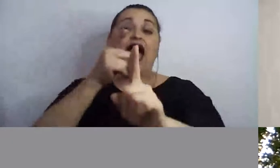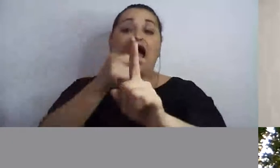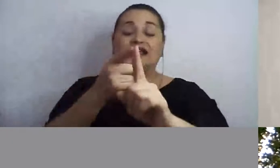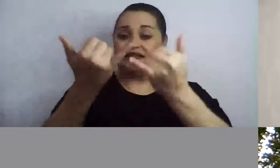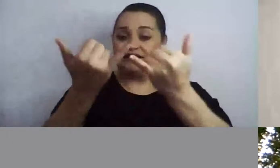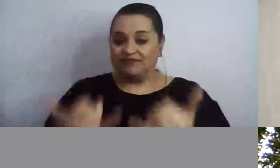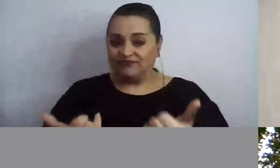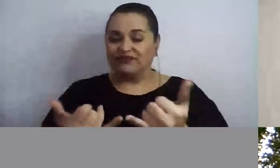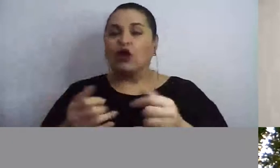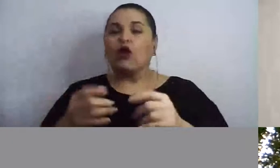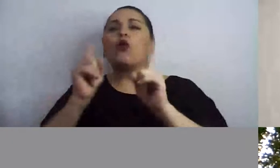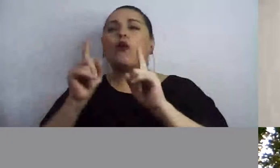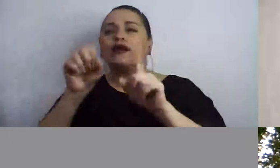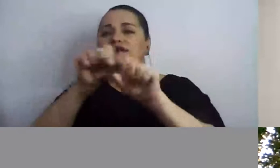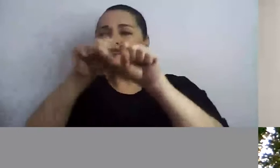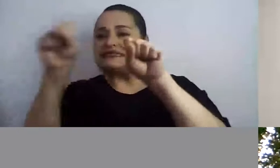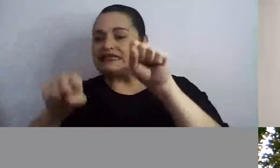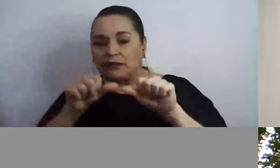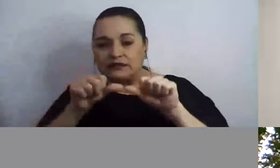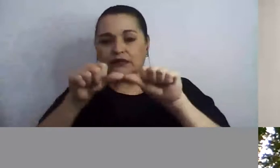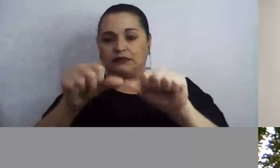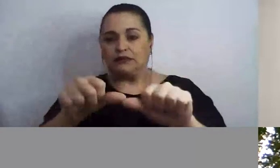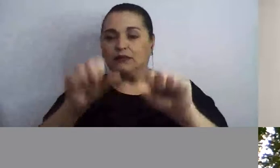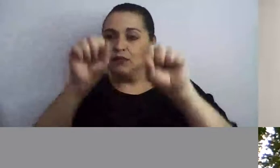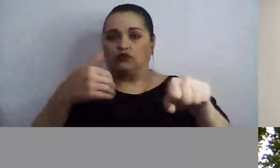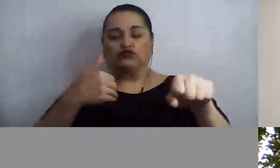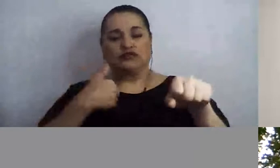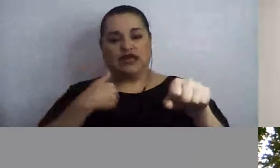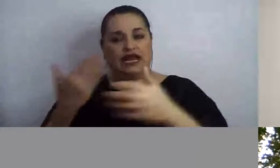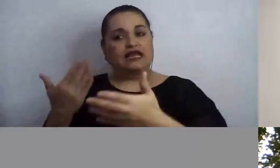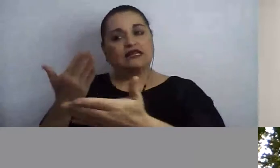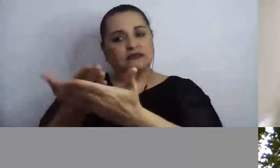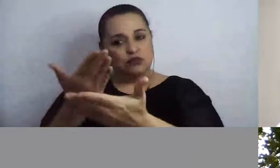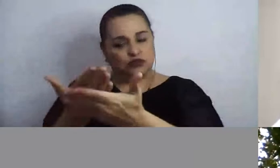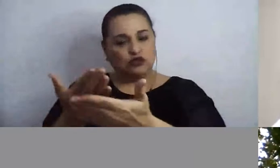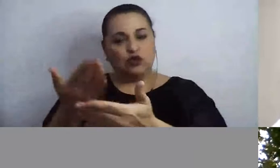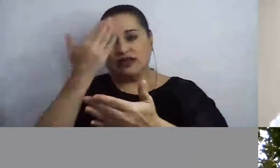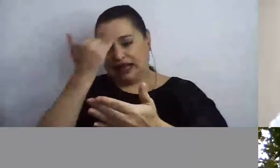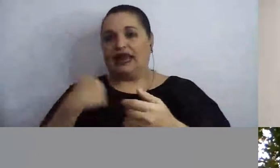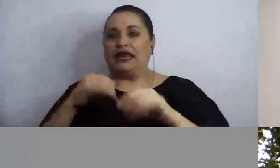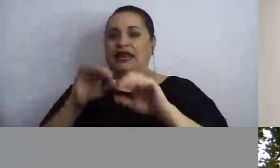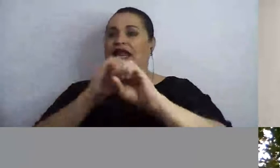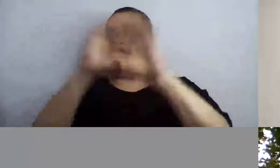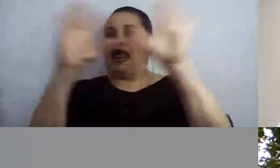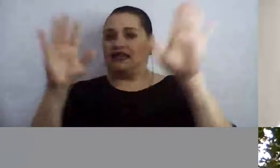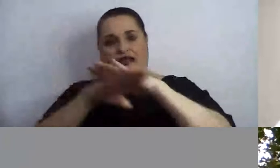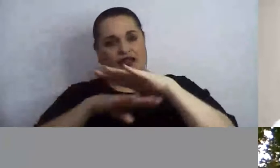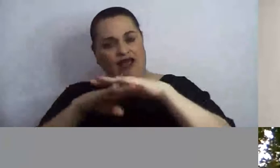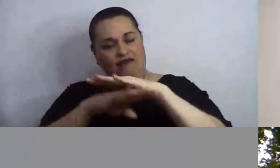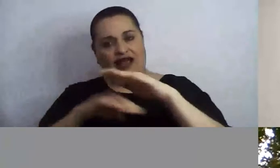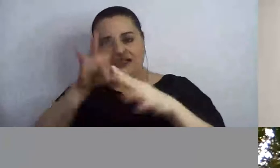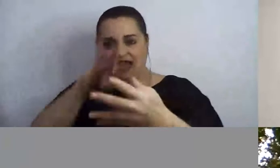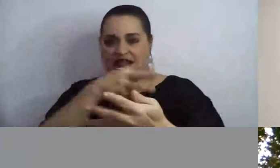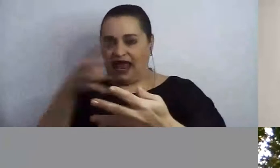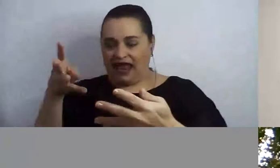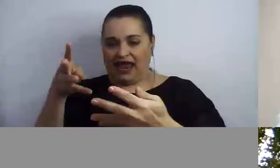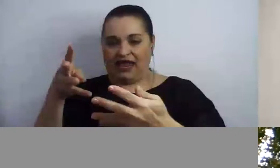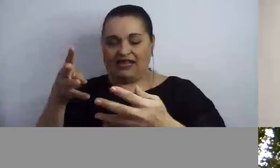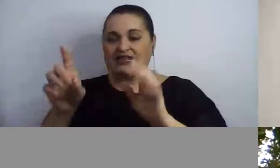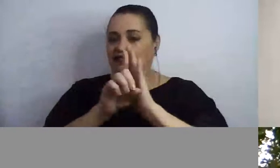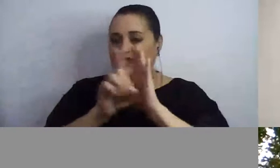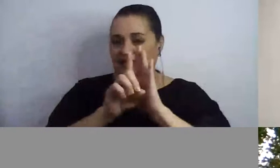propiamente en cuáles sistemas de seguimiento podemos tener y poner a disposición para tener claridad sobre el avance de la agenda de